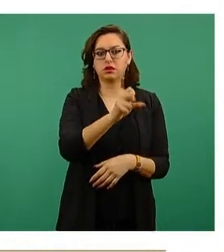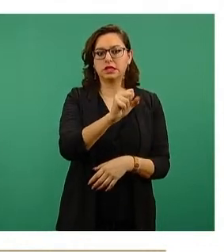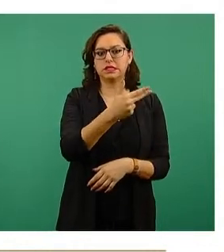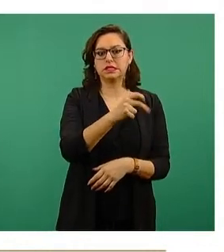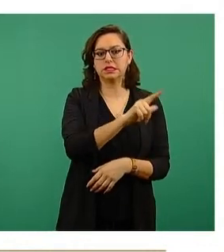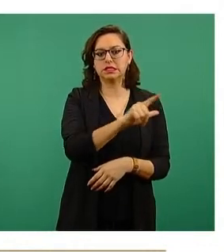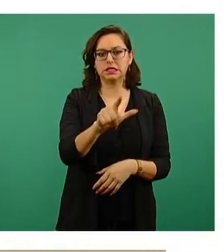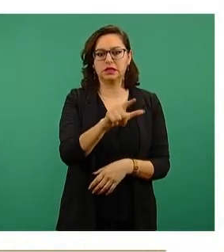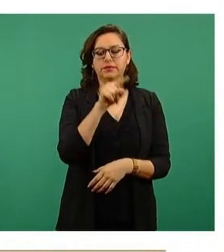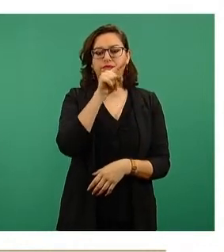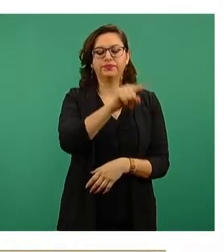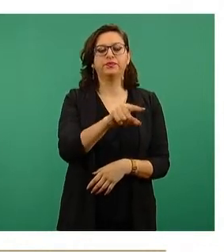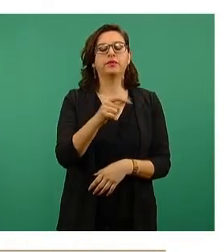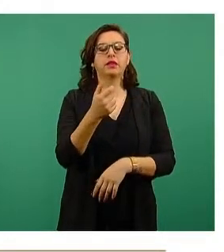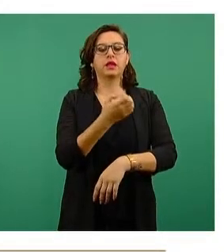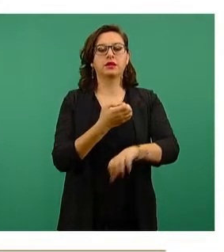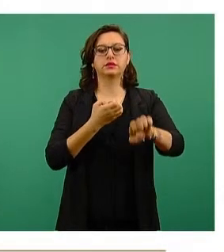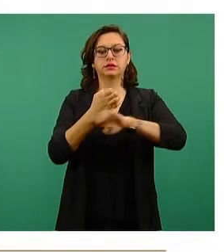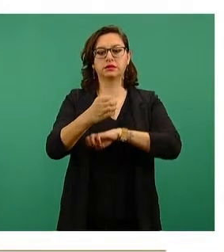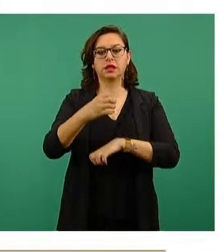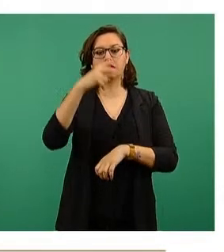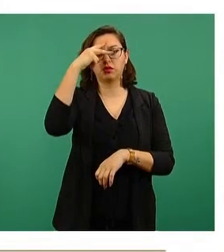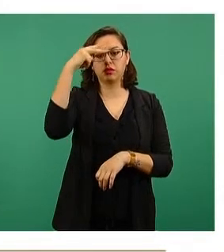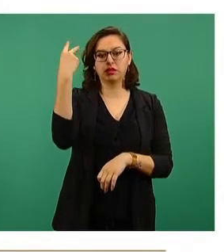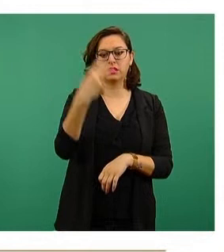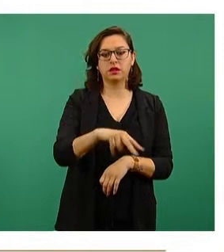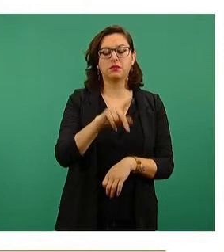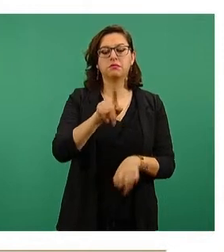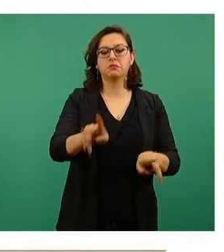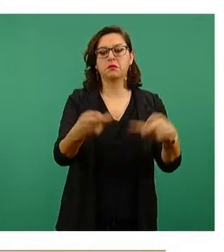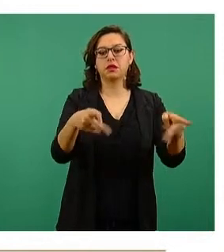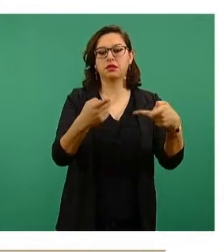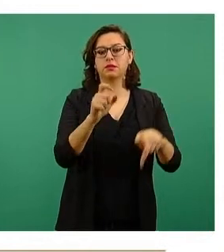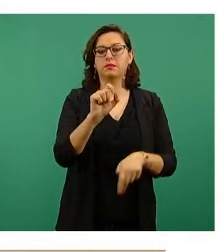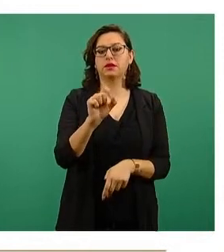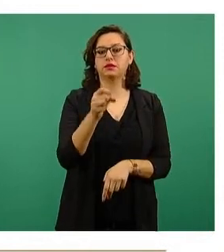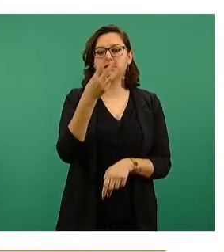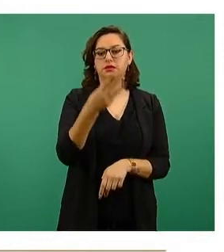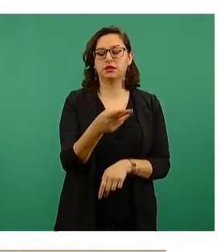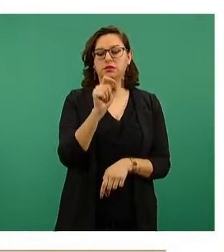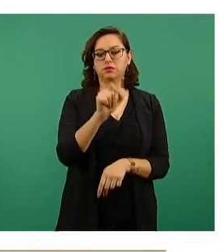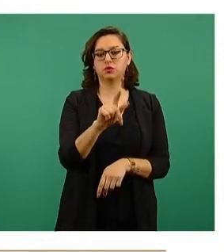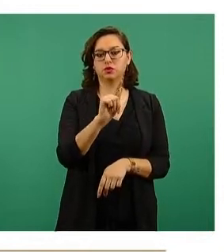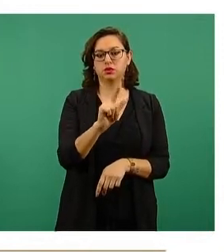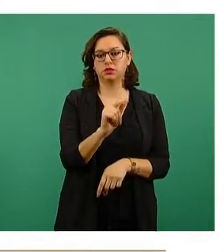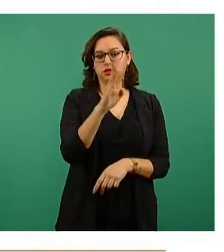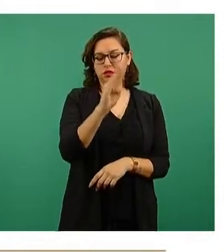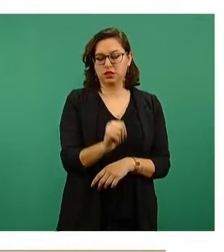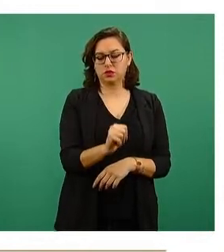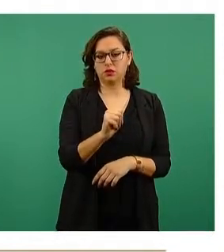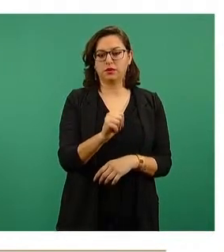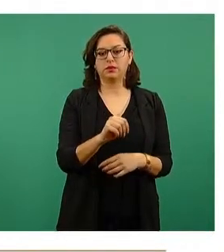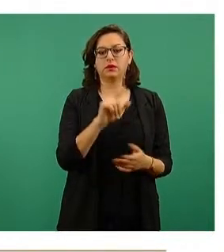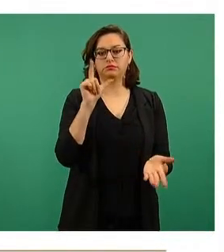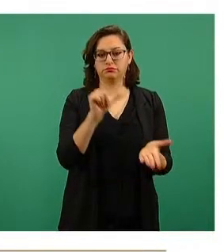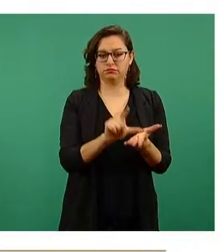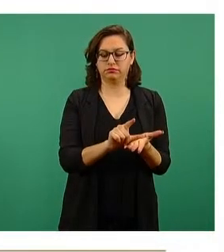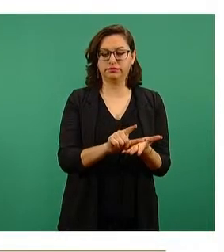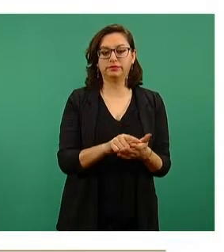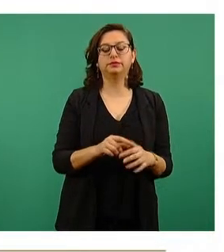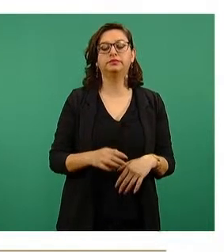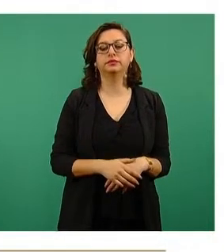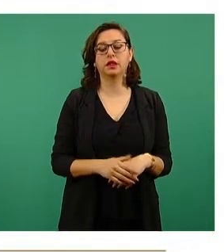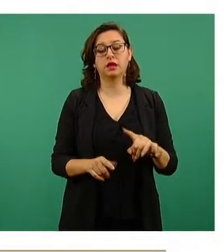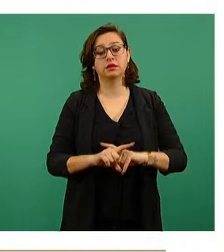Atizapán de Zaragoza, Estado de México, con un precio al público de 23 pesos con 79 centavos por litro. El indicador